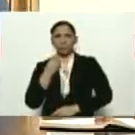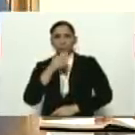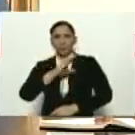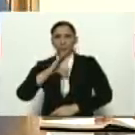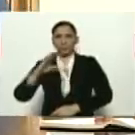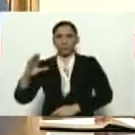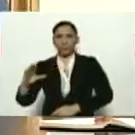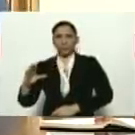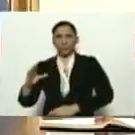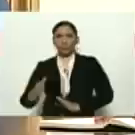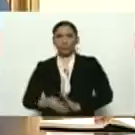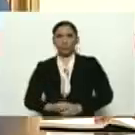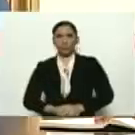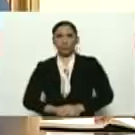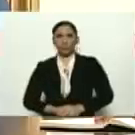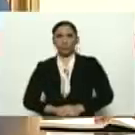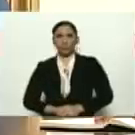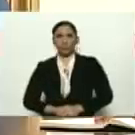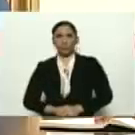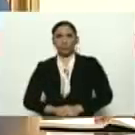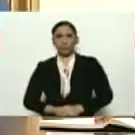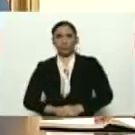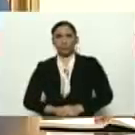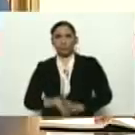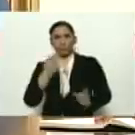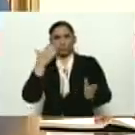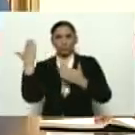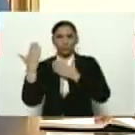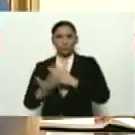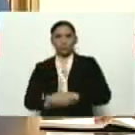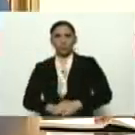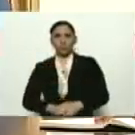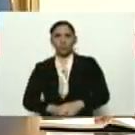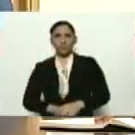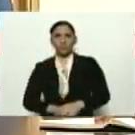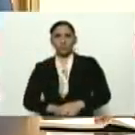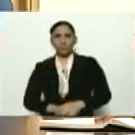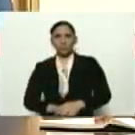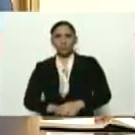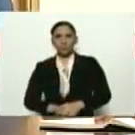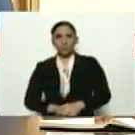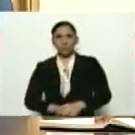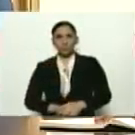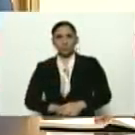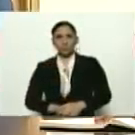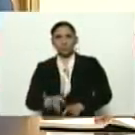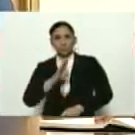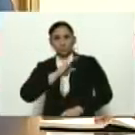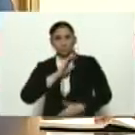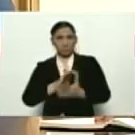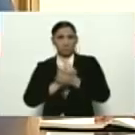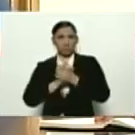Caribe, Rubel Esquerri. Welcome, my friend.